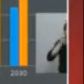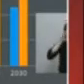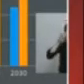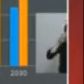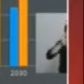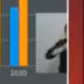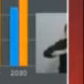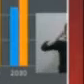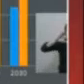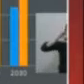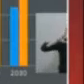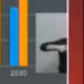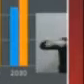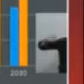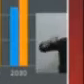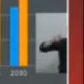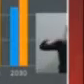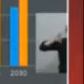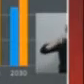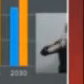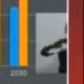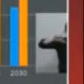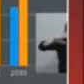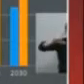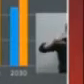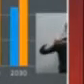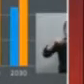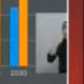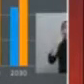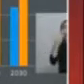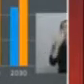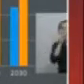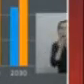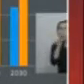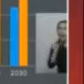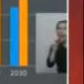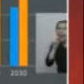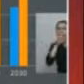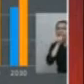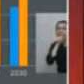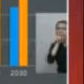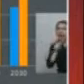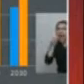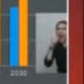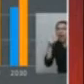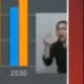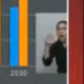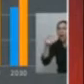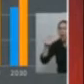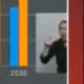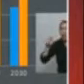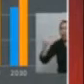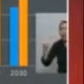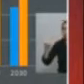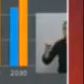resuelve todos los problemas todavía nos quedan algunos frentes abiertos de lo que es la deuda externa o la deuda en dólares en moneda extranjera